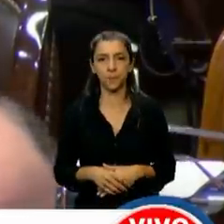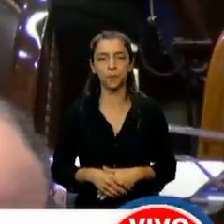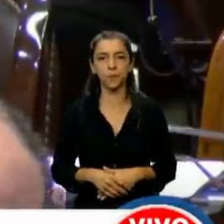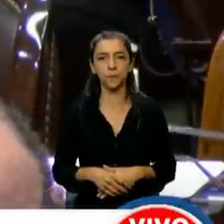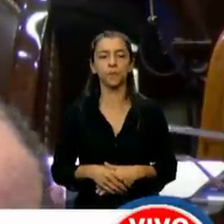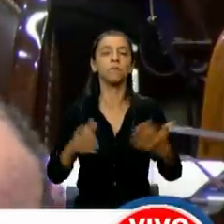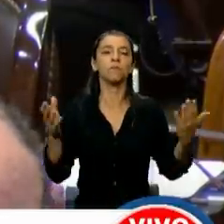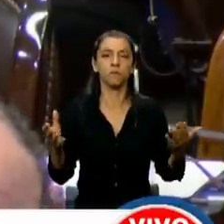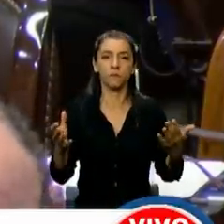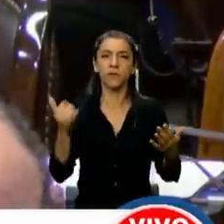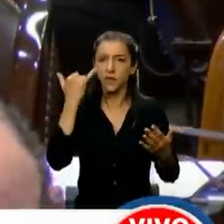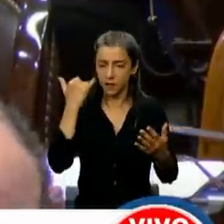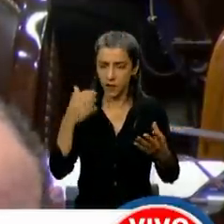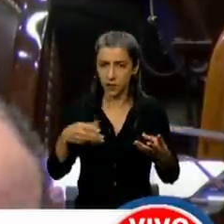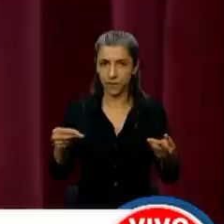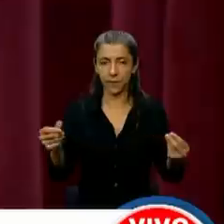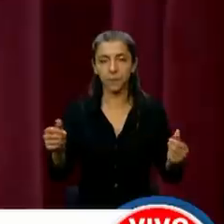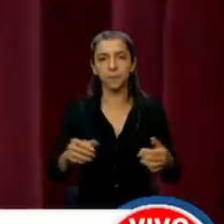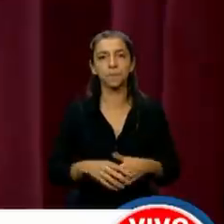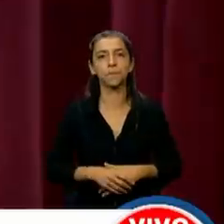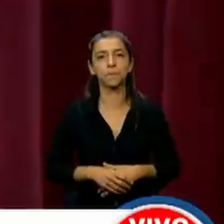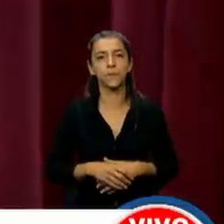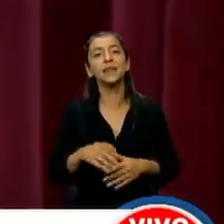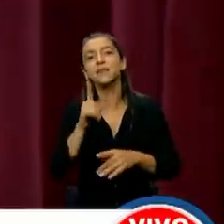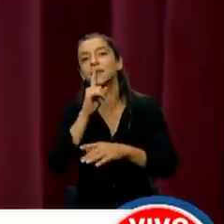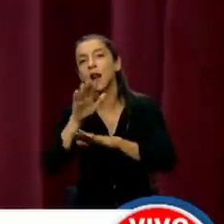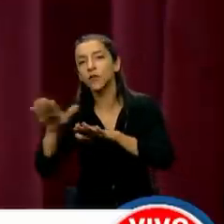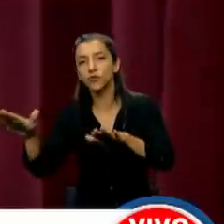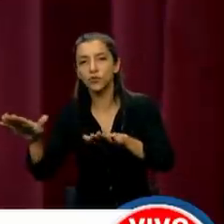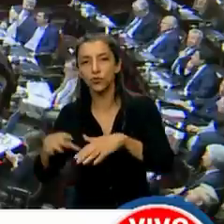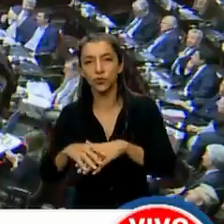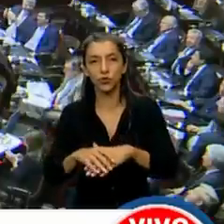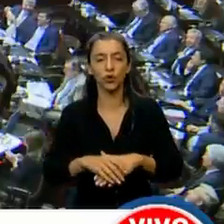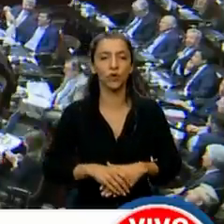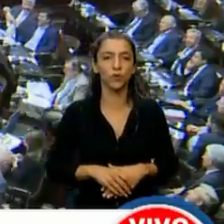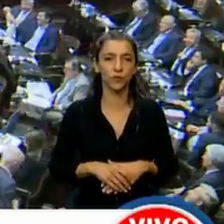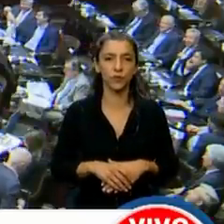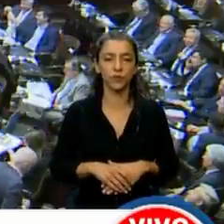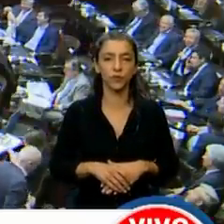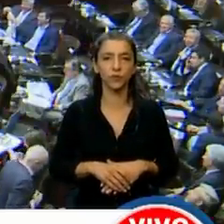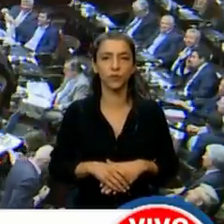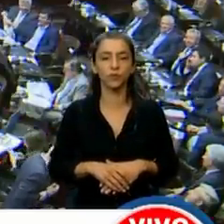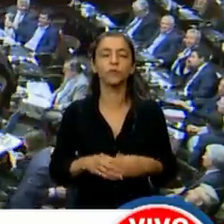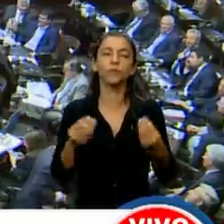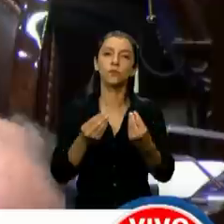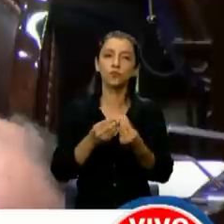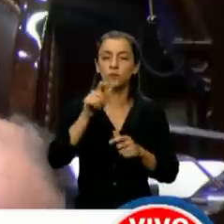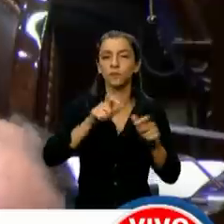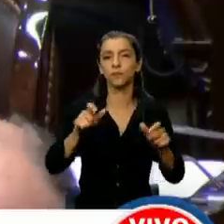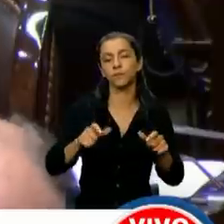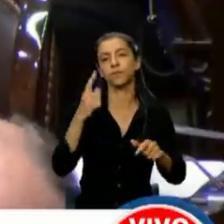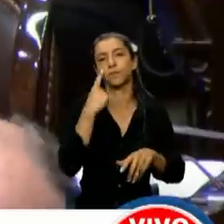muchos ya ya terminó sea silencio muchos muchos argentinos y